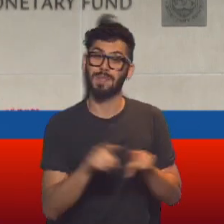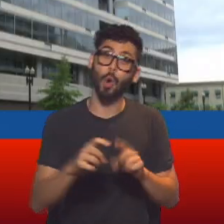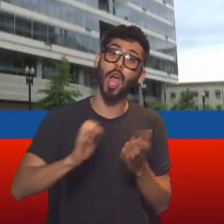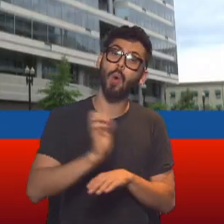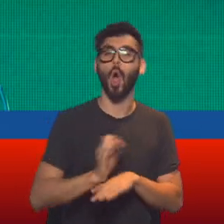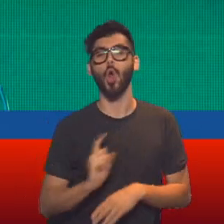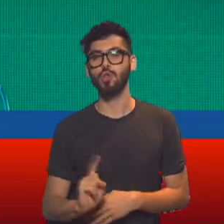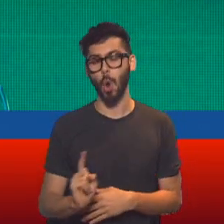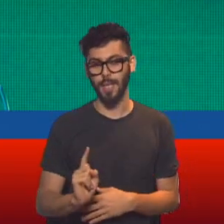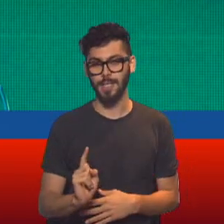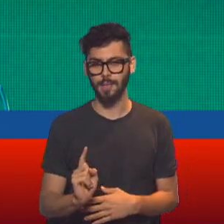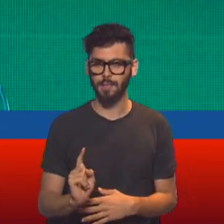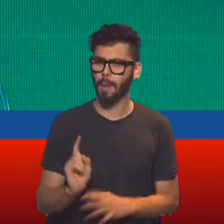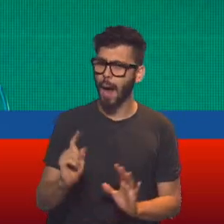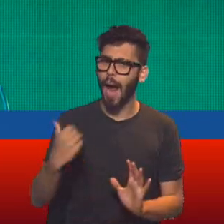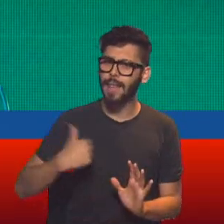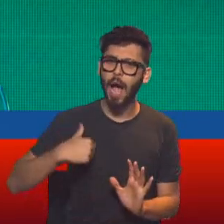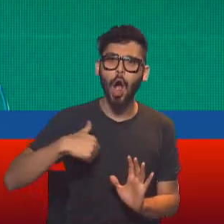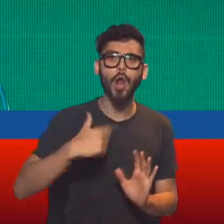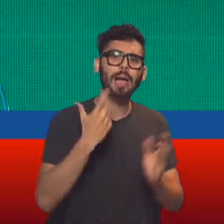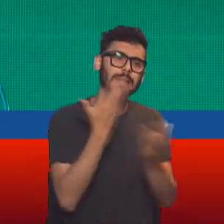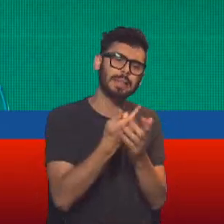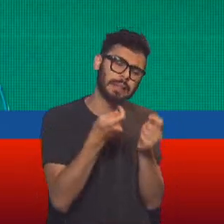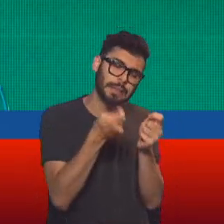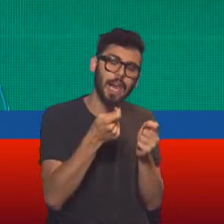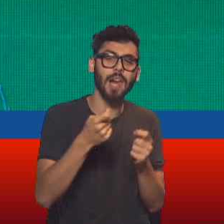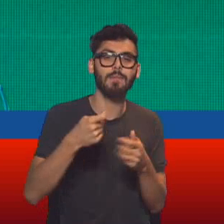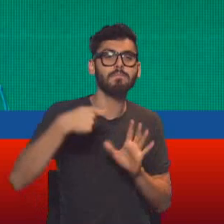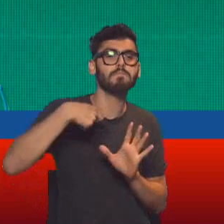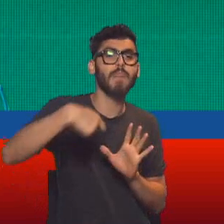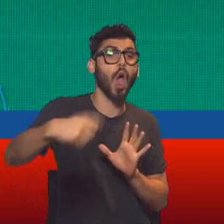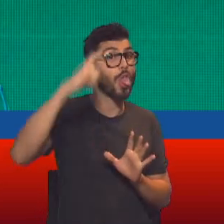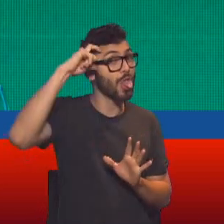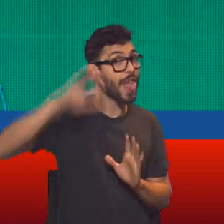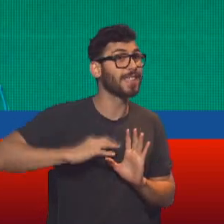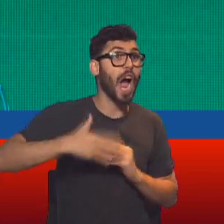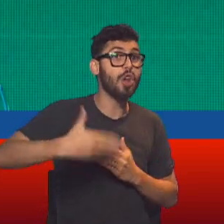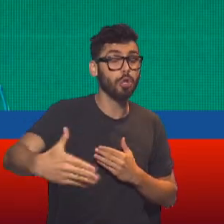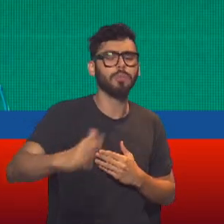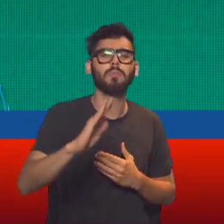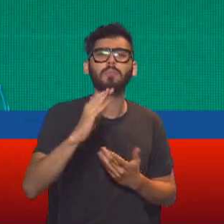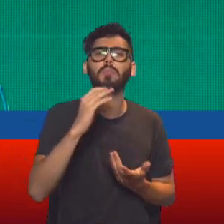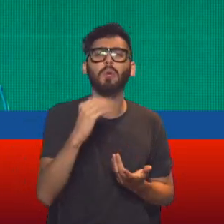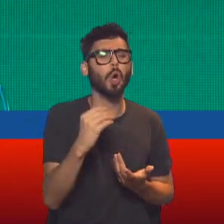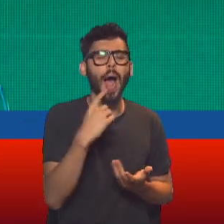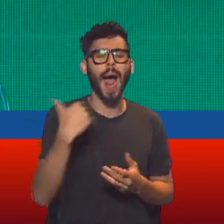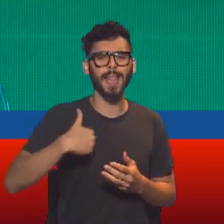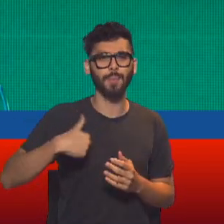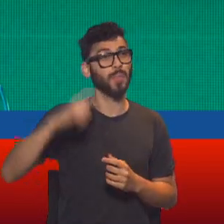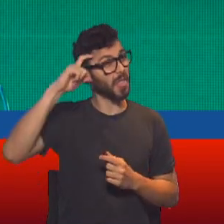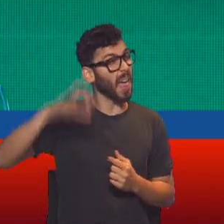posibilidades que tiene Argentina ahora son 10 años, digamos, que es lo que se está peleando, que sea a un plazo mayor. ¿Qué significa para la Argentina devolver en 10